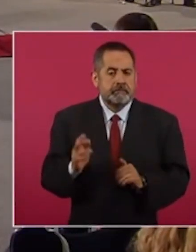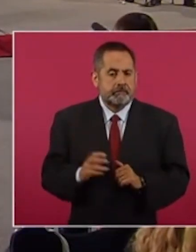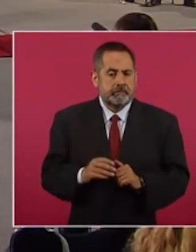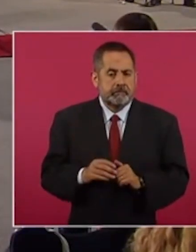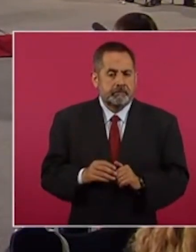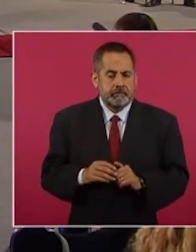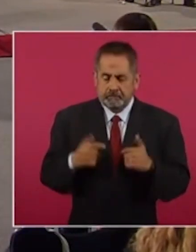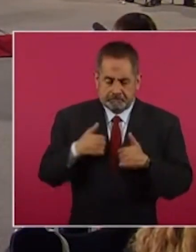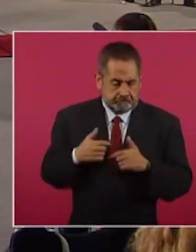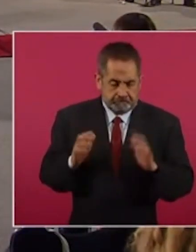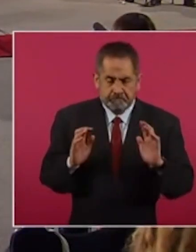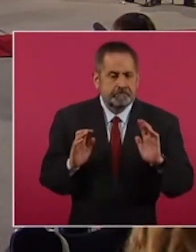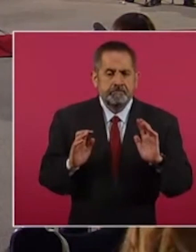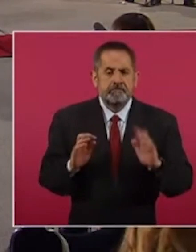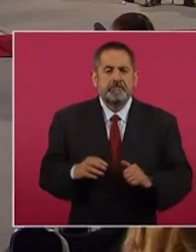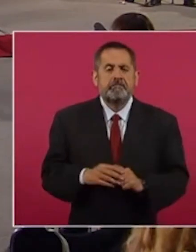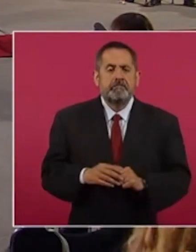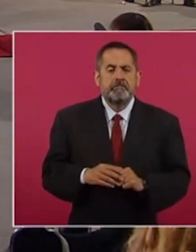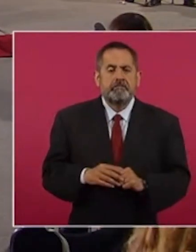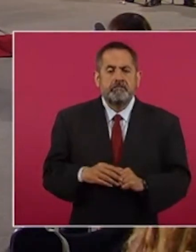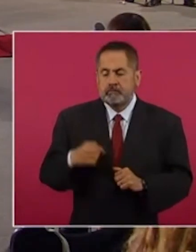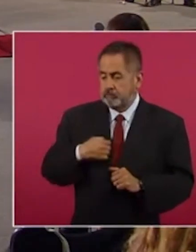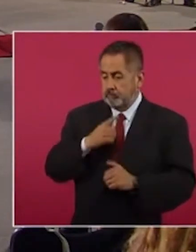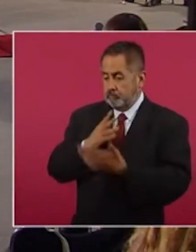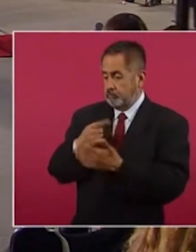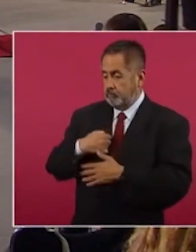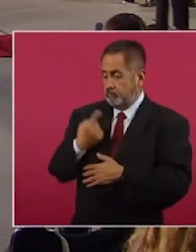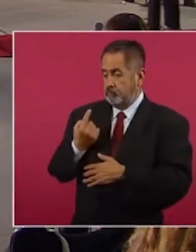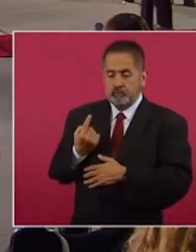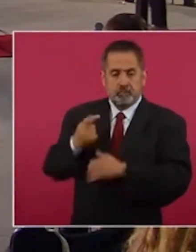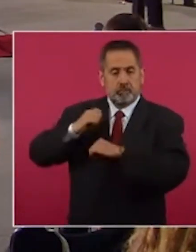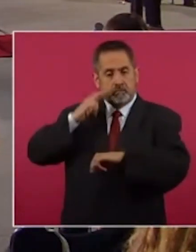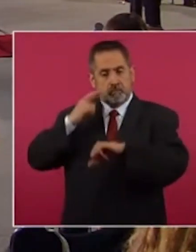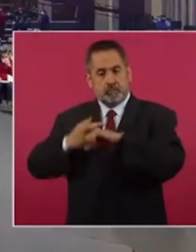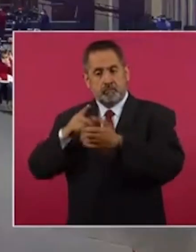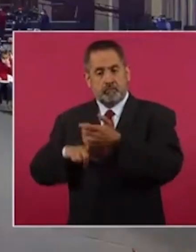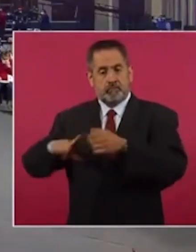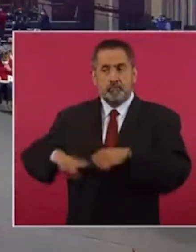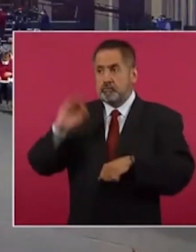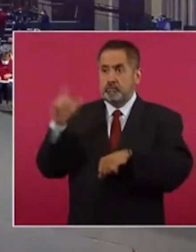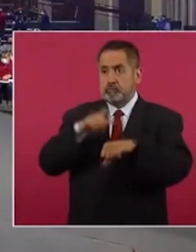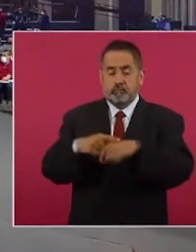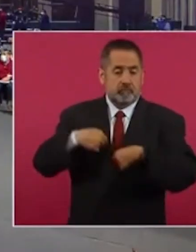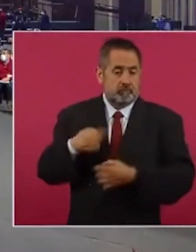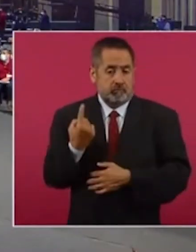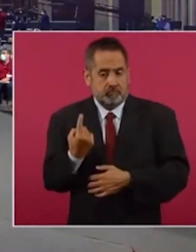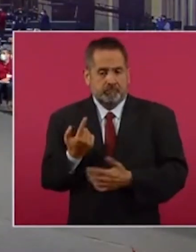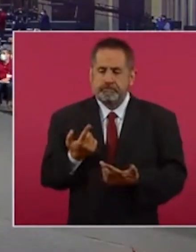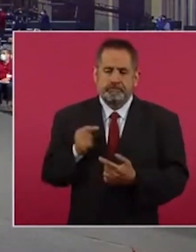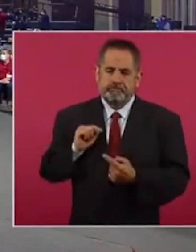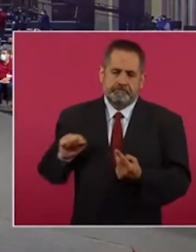pues yo no soy solo el titular del ejecutivo federal